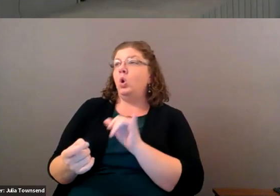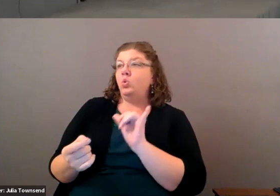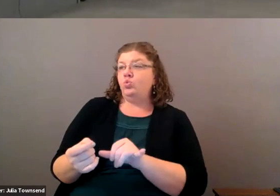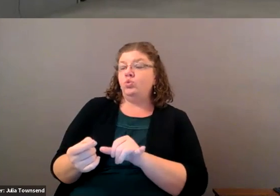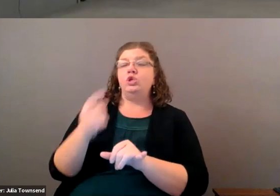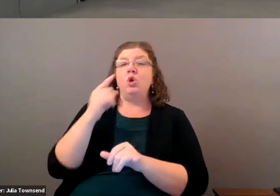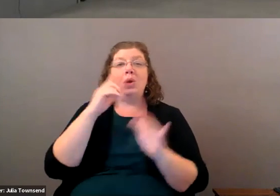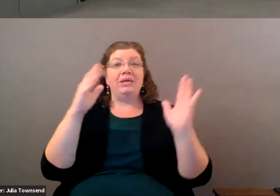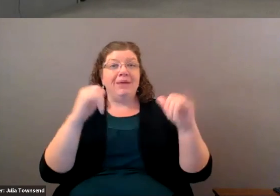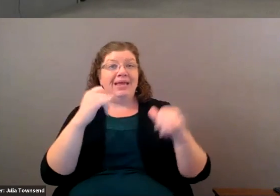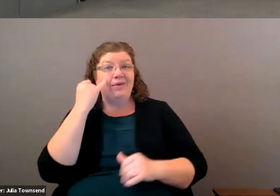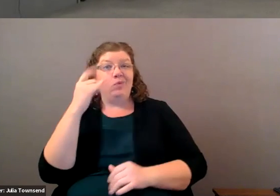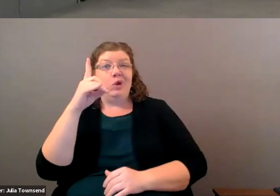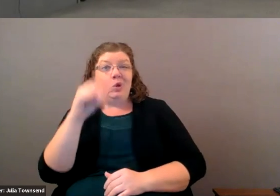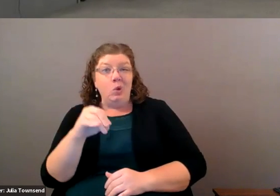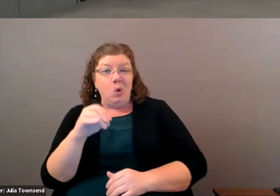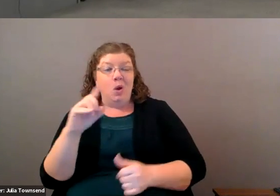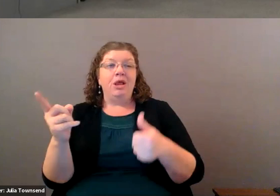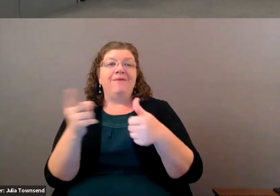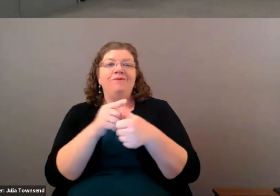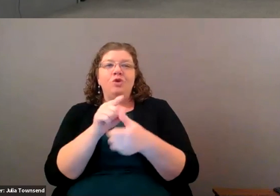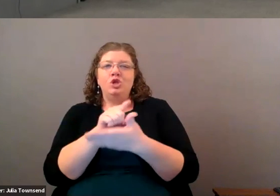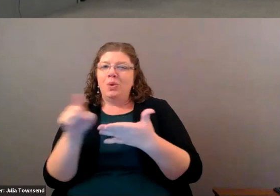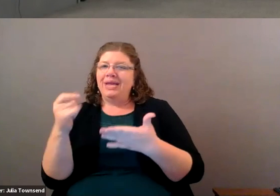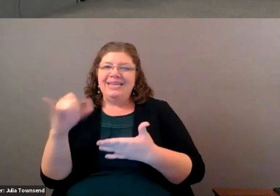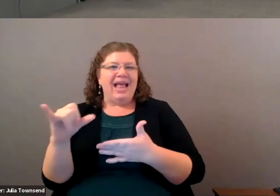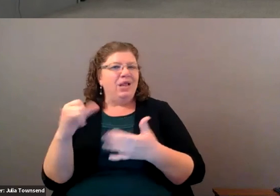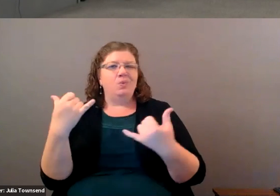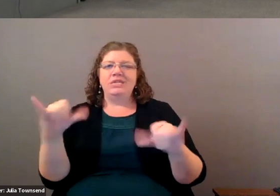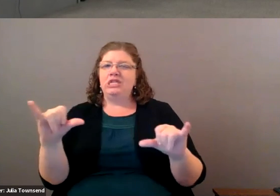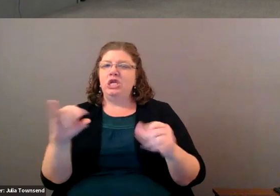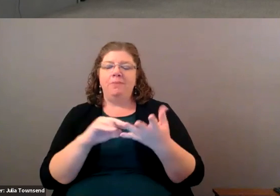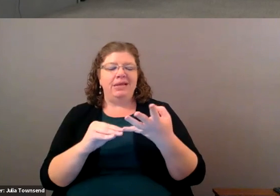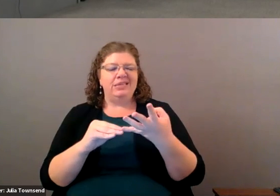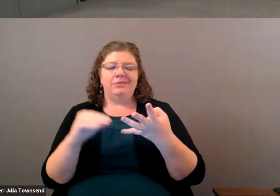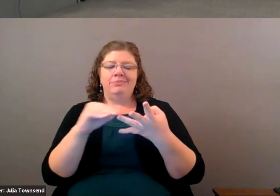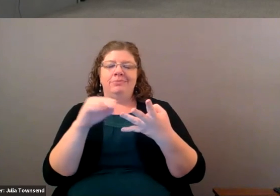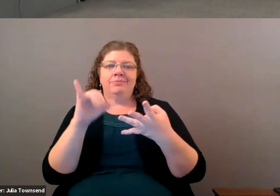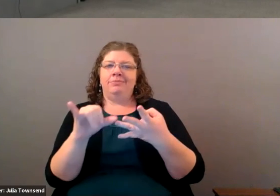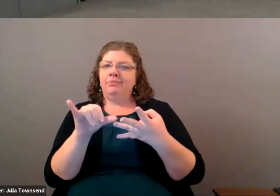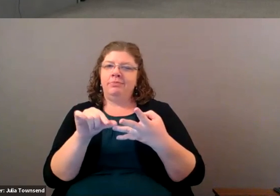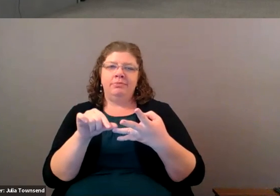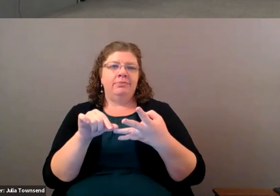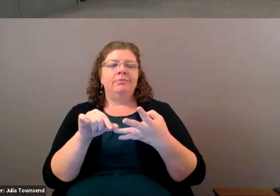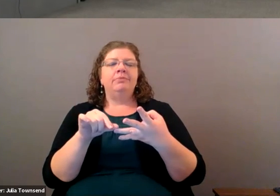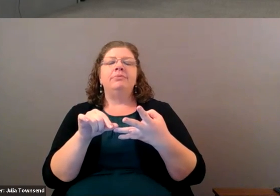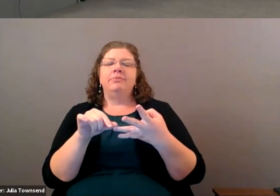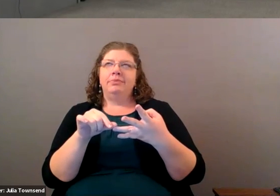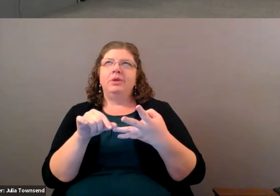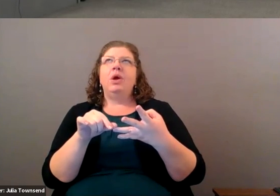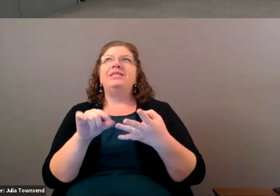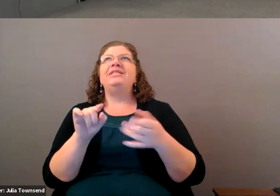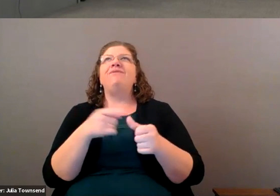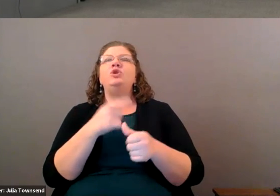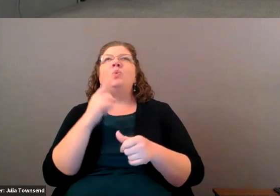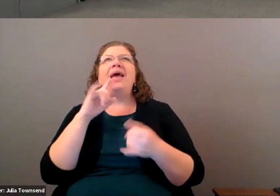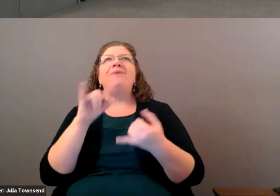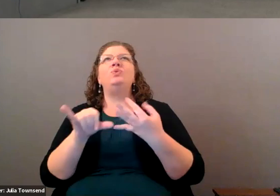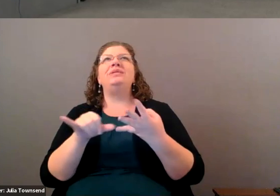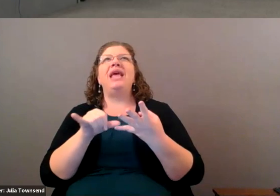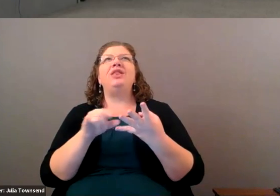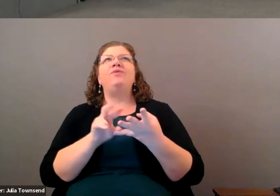hacemos sea la primera semana en amarillo, pero aún así mantendrá los mismos protocolos de seguridad.